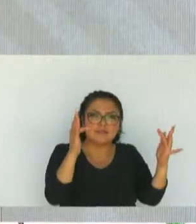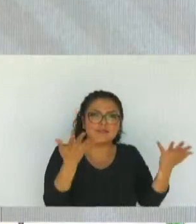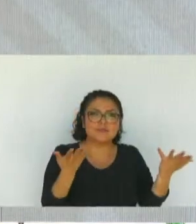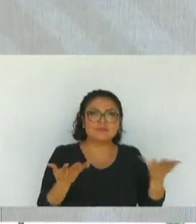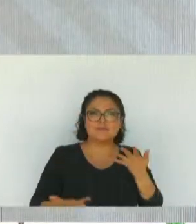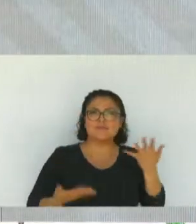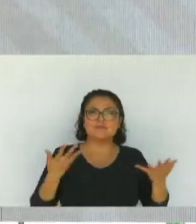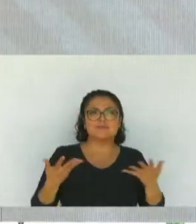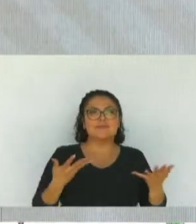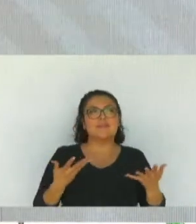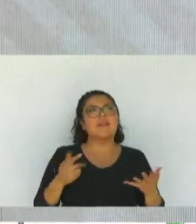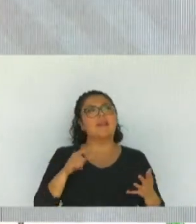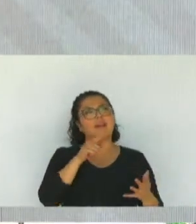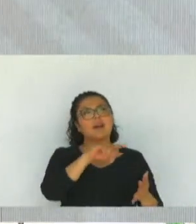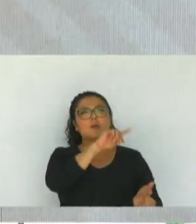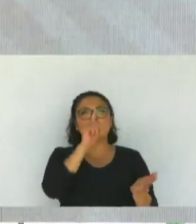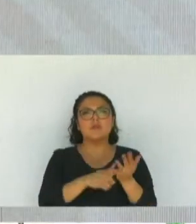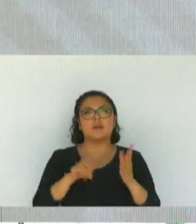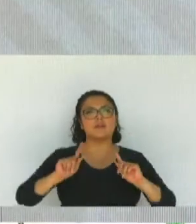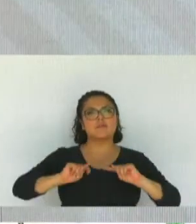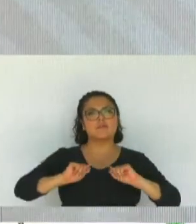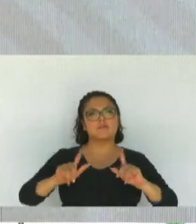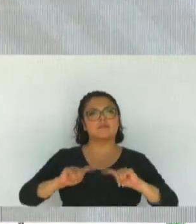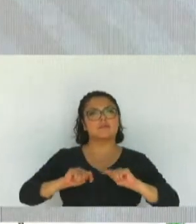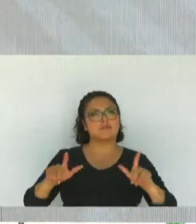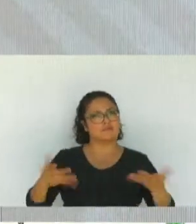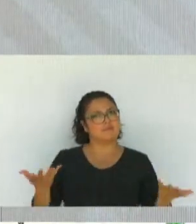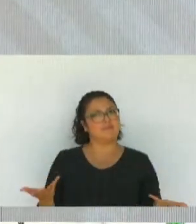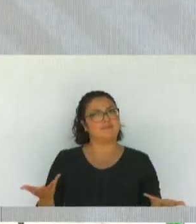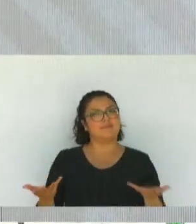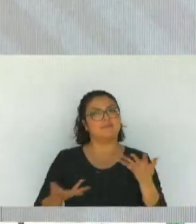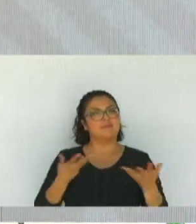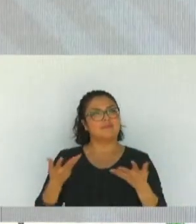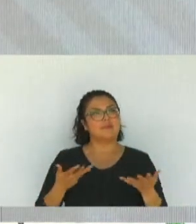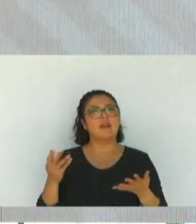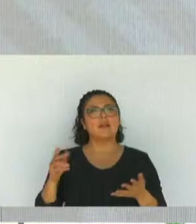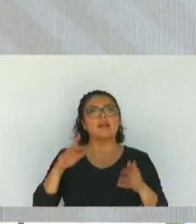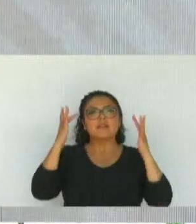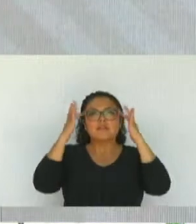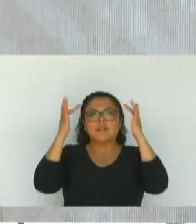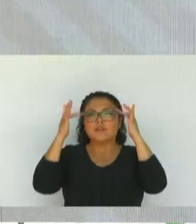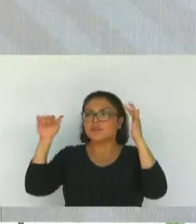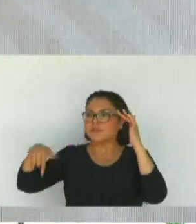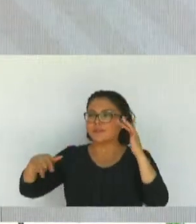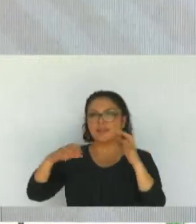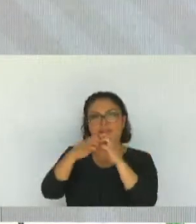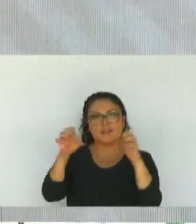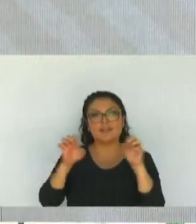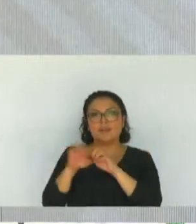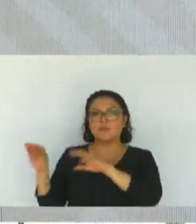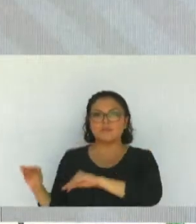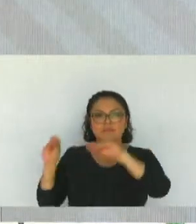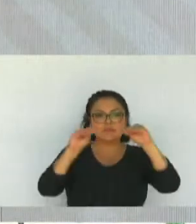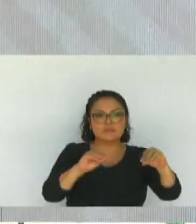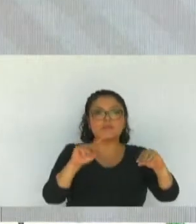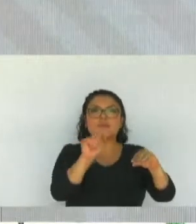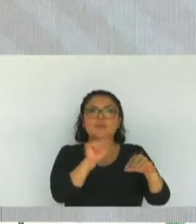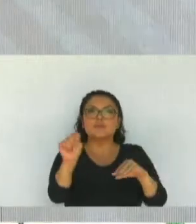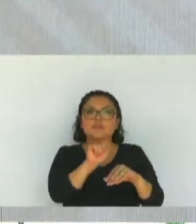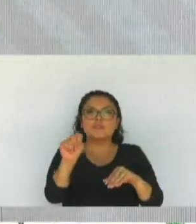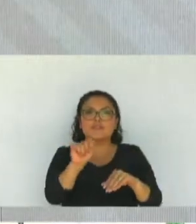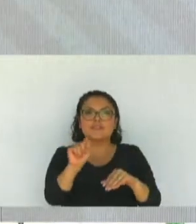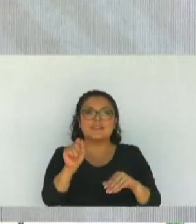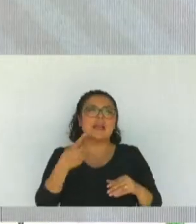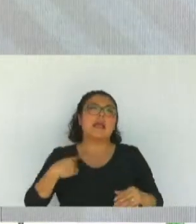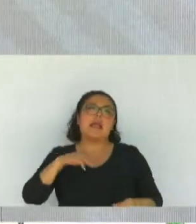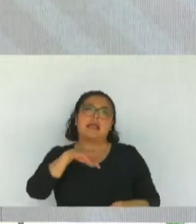que en 1983 se vino para acá a darle gloria, satisfacciones y mucho gusto a, no solo a los del IMSS,